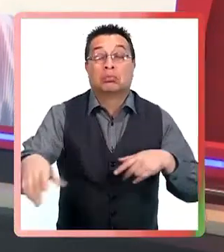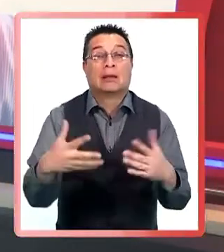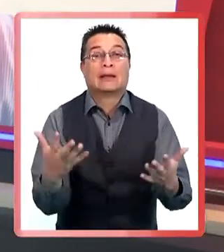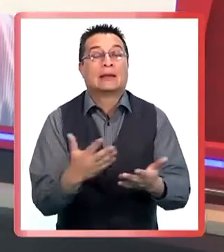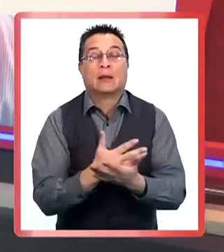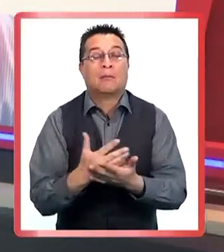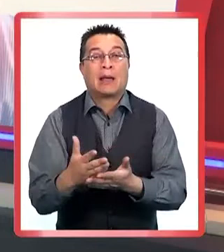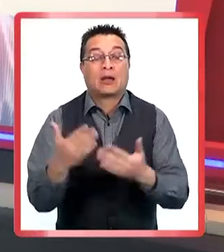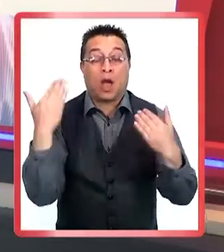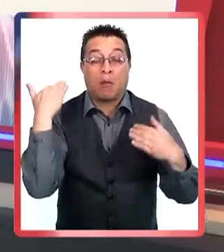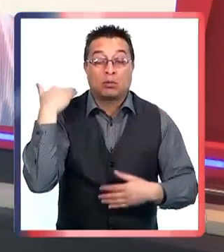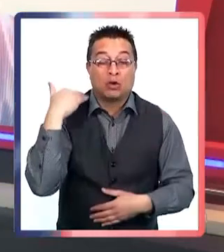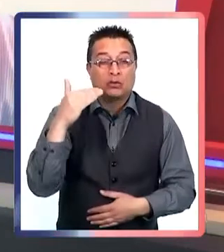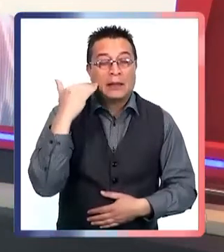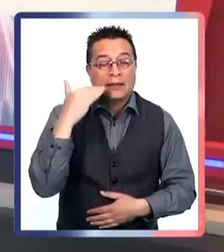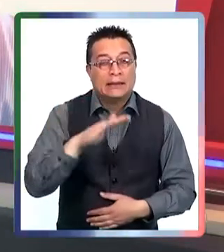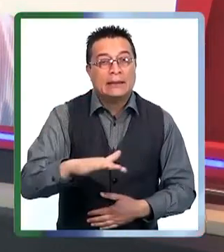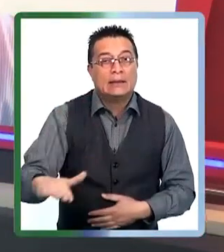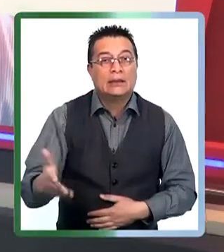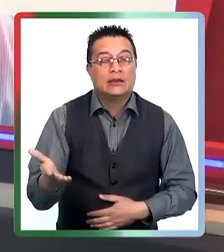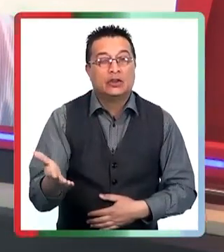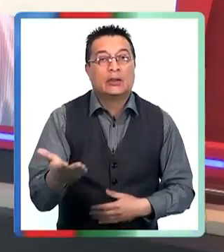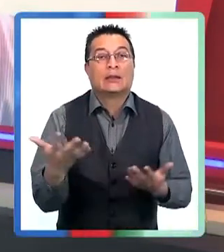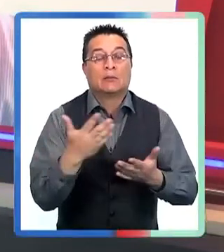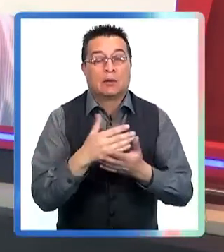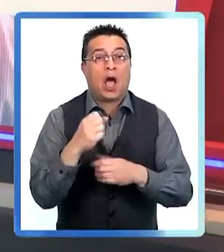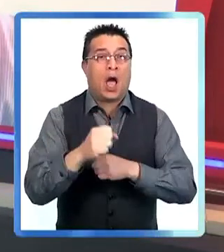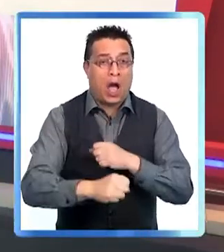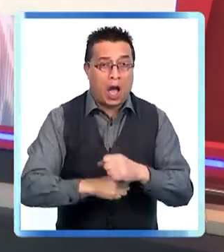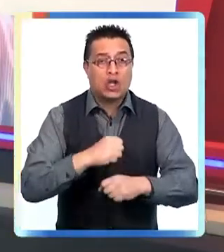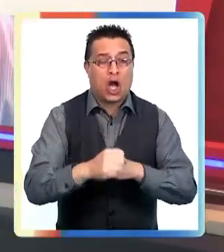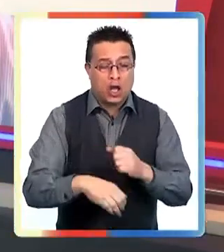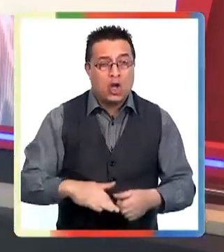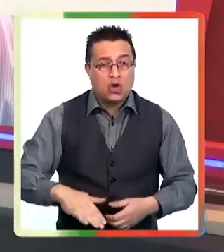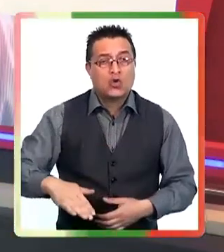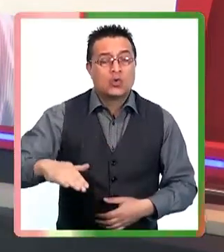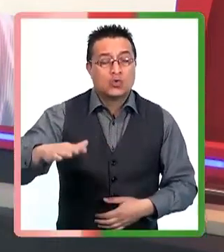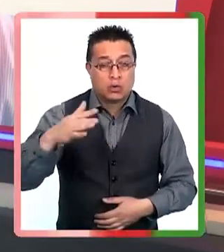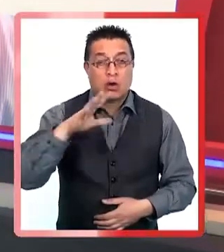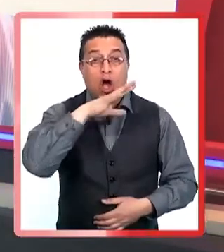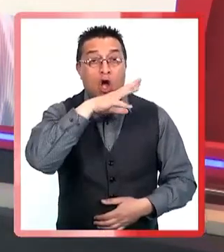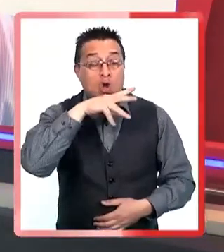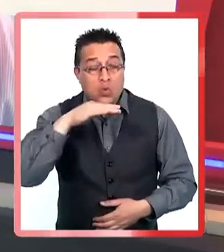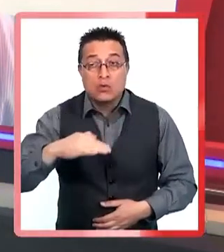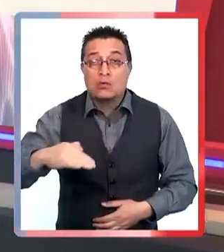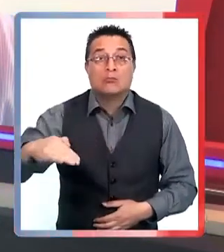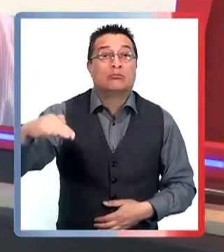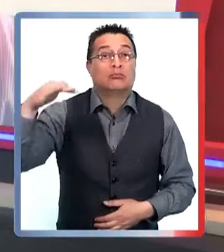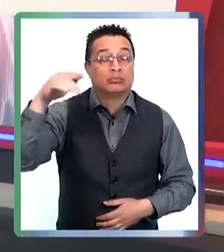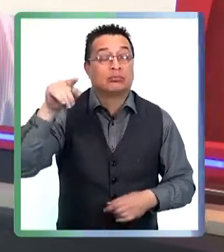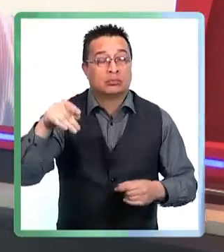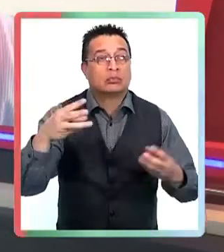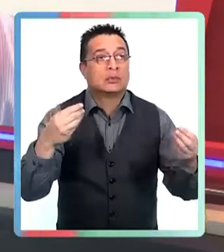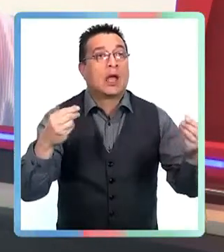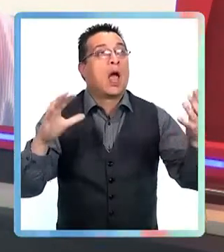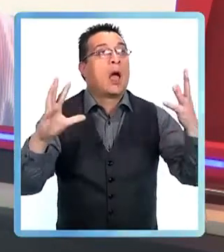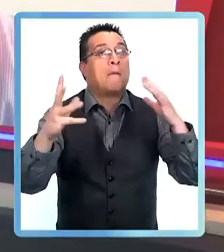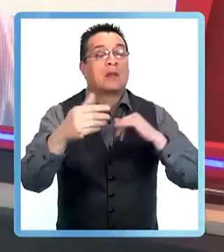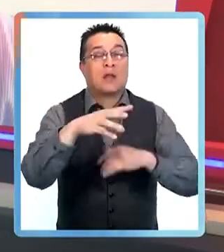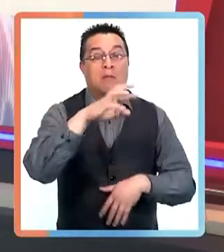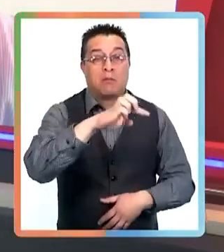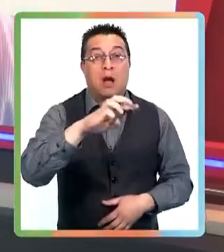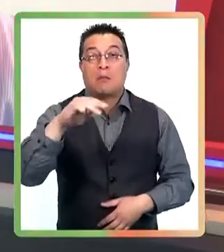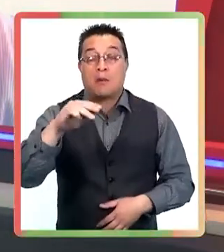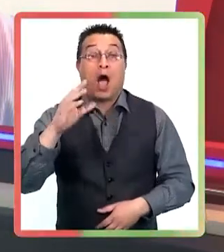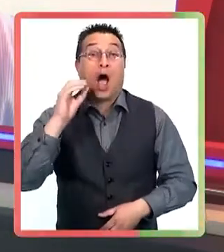revoloteando. ¿Qué pasa con esos pulmones de los más pequeñitos? Que pasan años de su infancia, se convierten en adultos probablemente en un ambiente en que